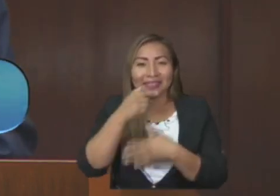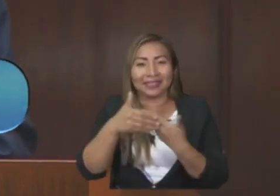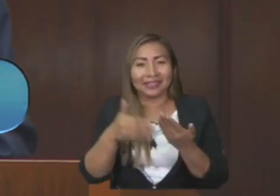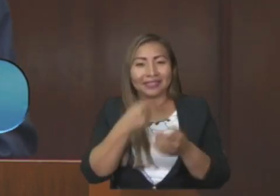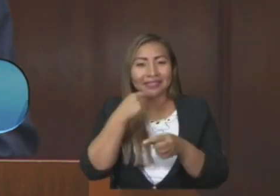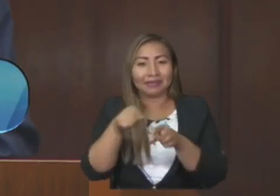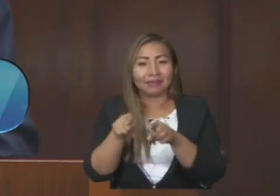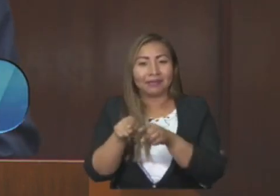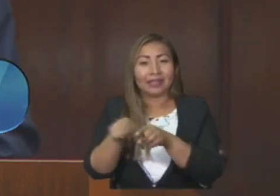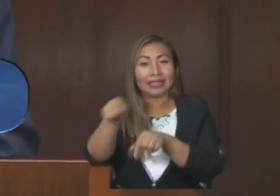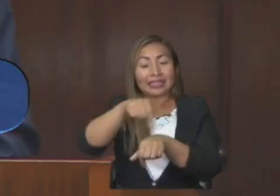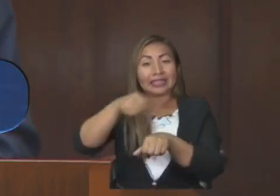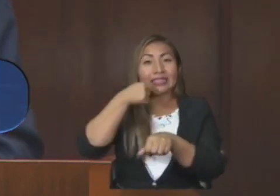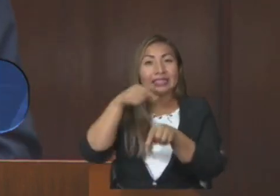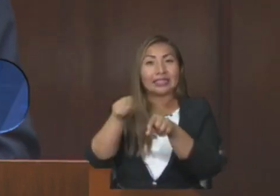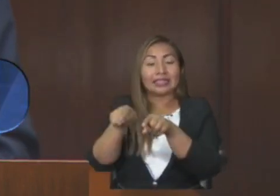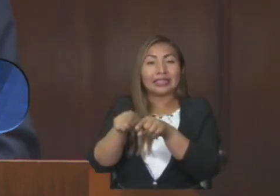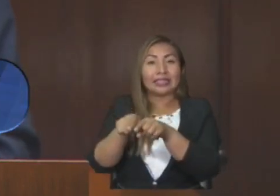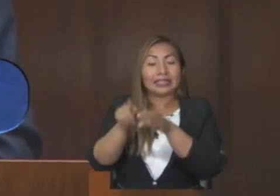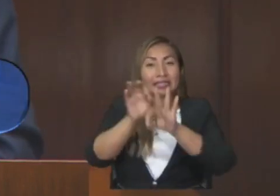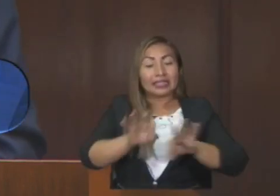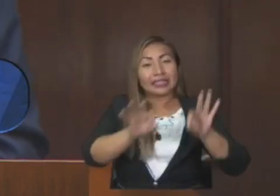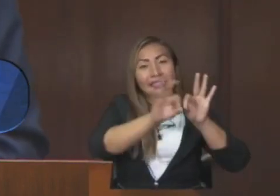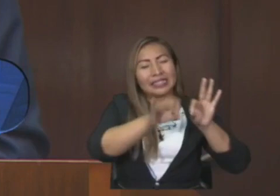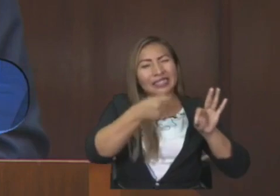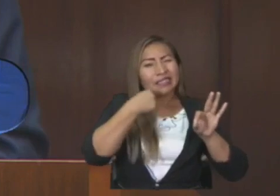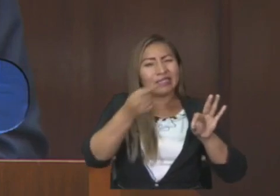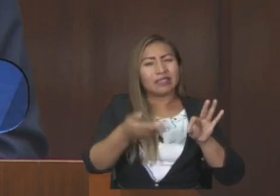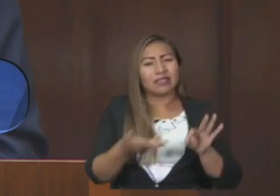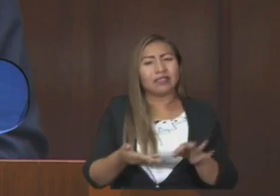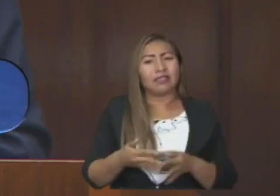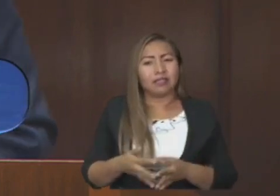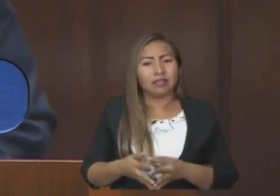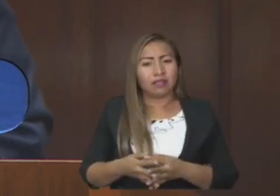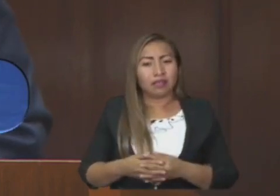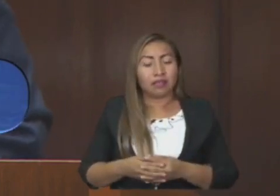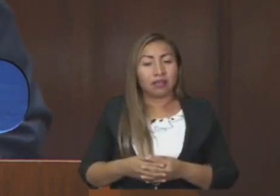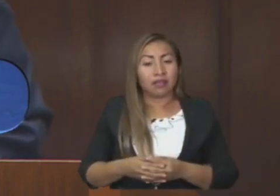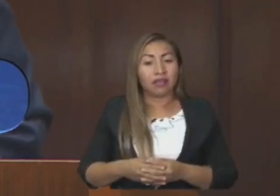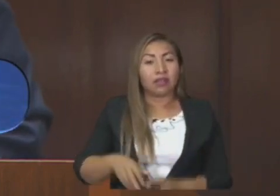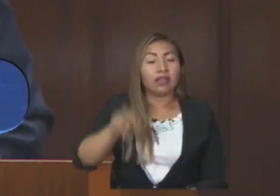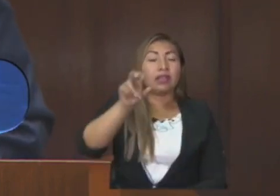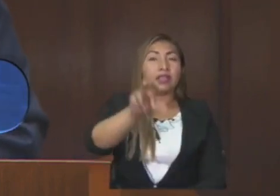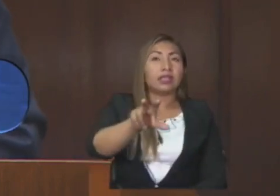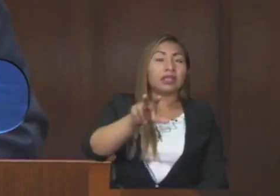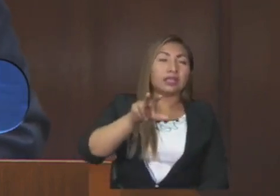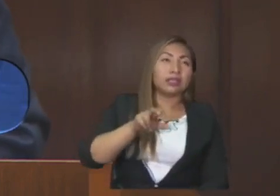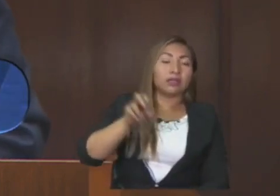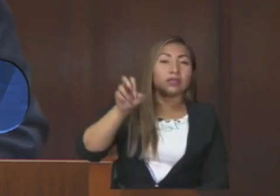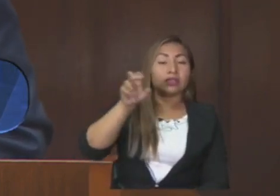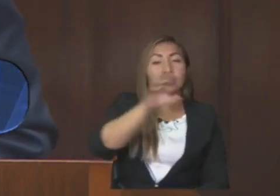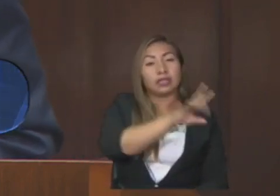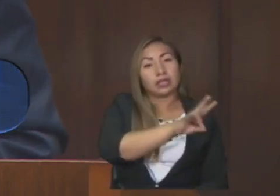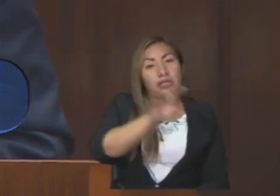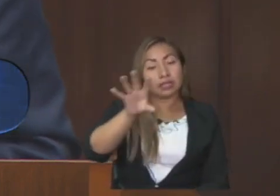el concepto del ingreso mínimo garantizado y determinó el monto de 375 millones con base a